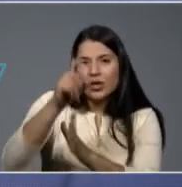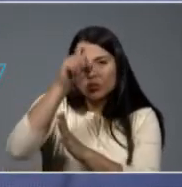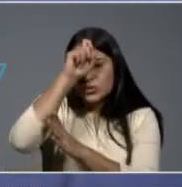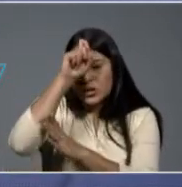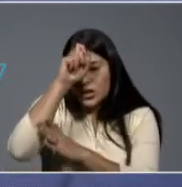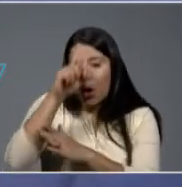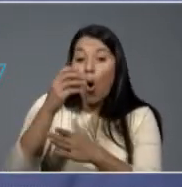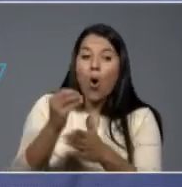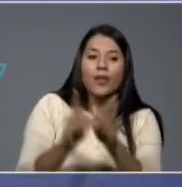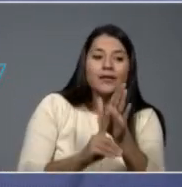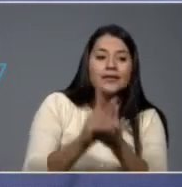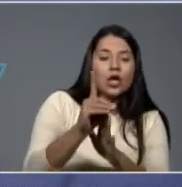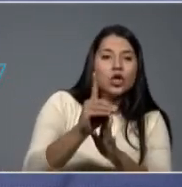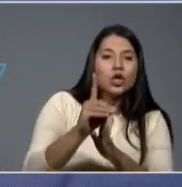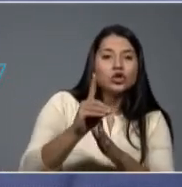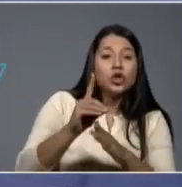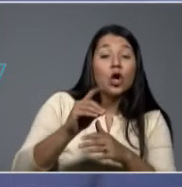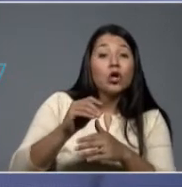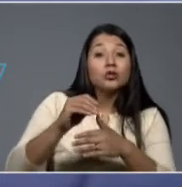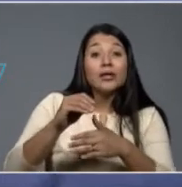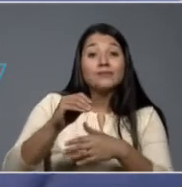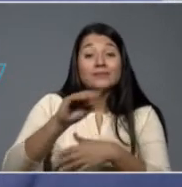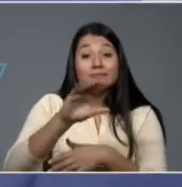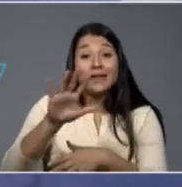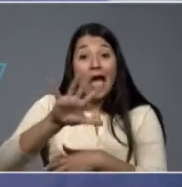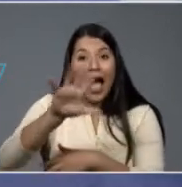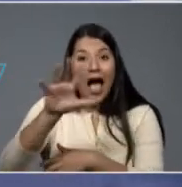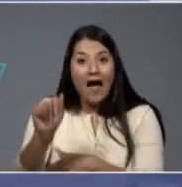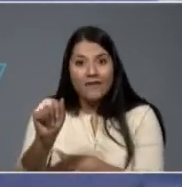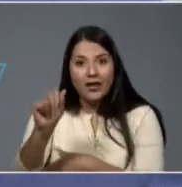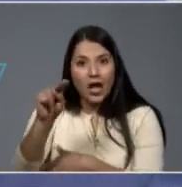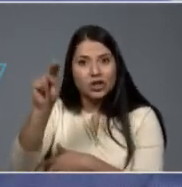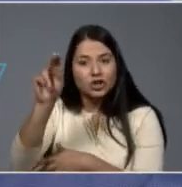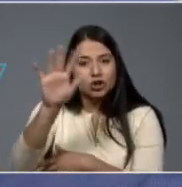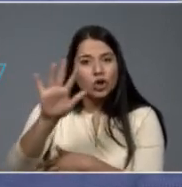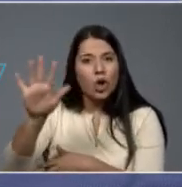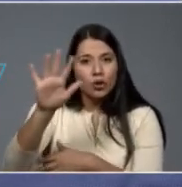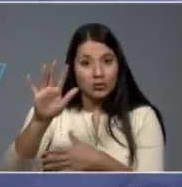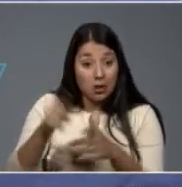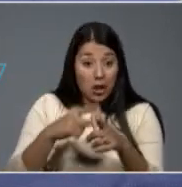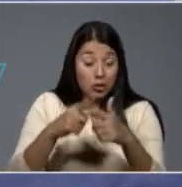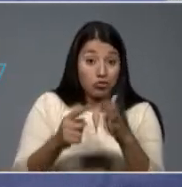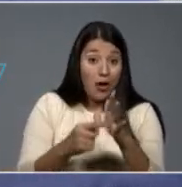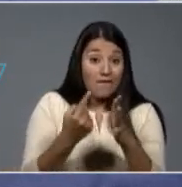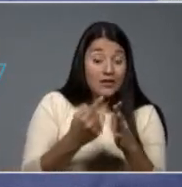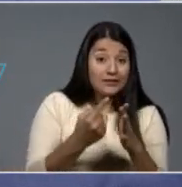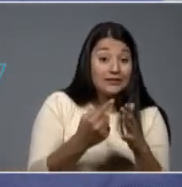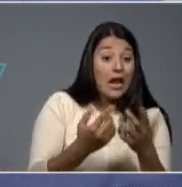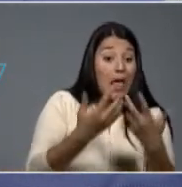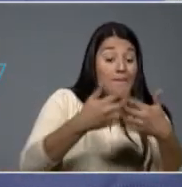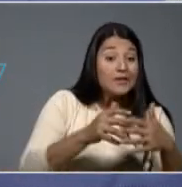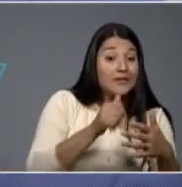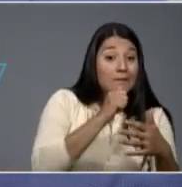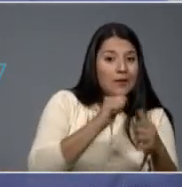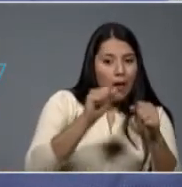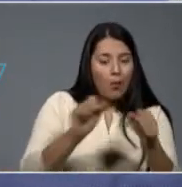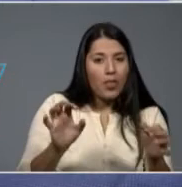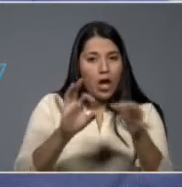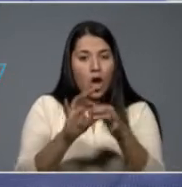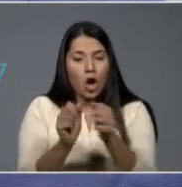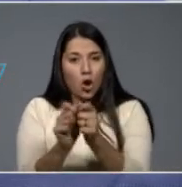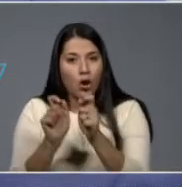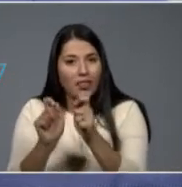de África, ¿verdad? Y cómo entonces la política pública se puede unir con la empresa que está creando la tecnología para darle